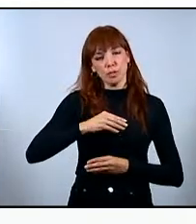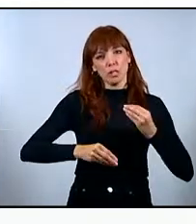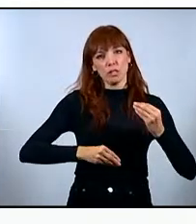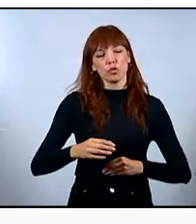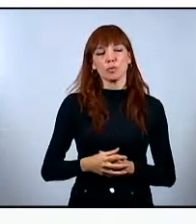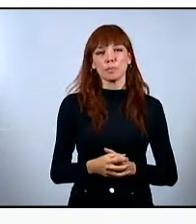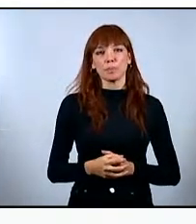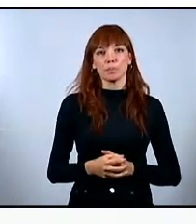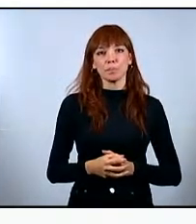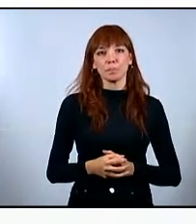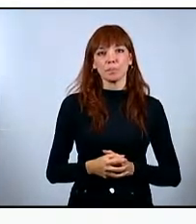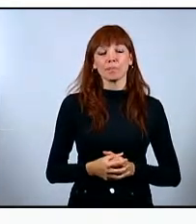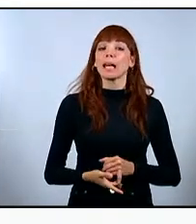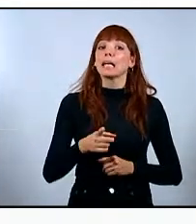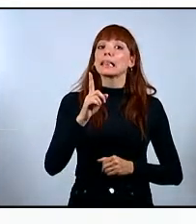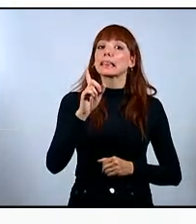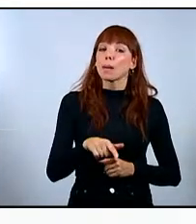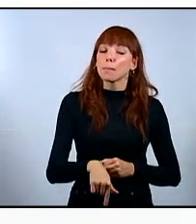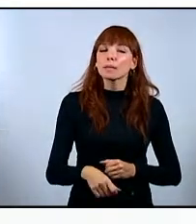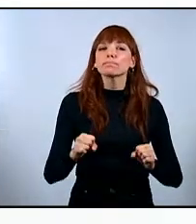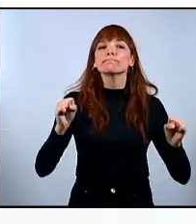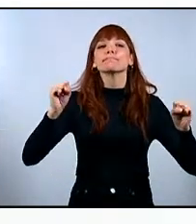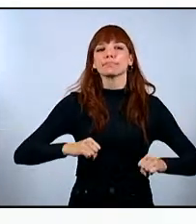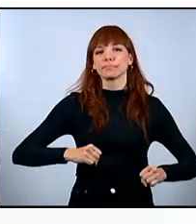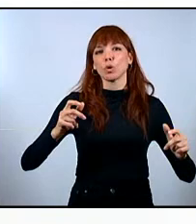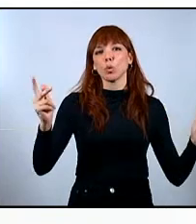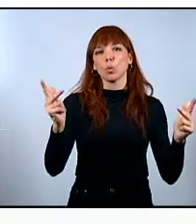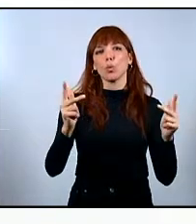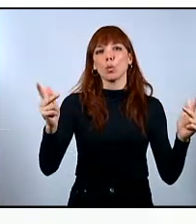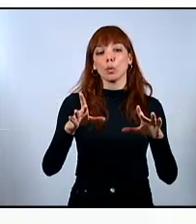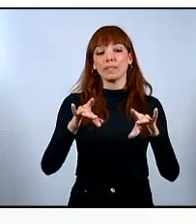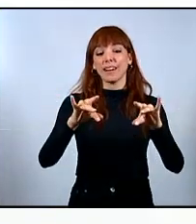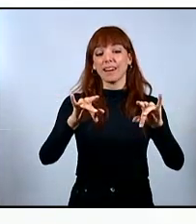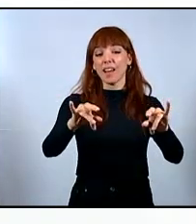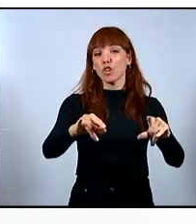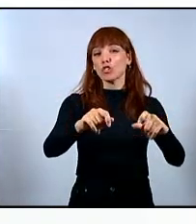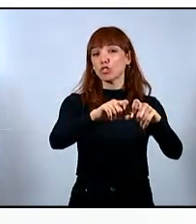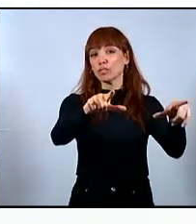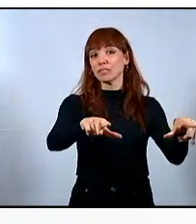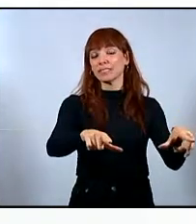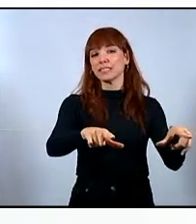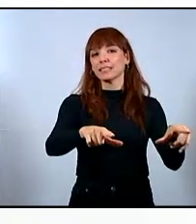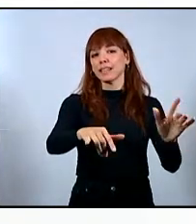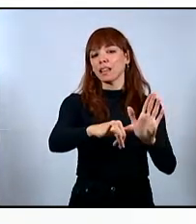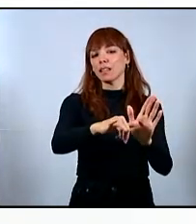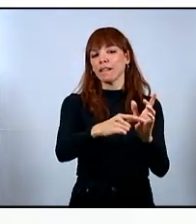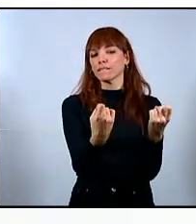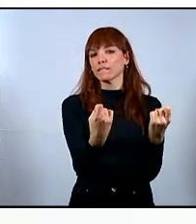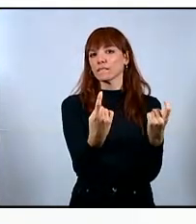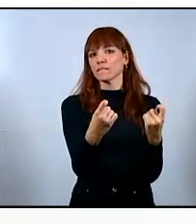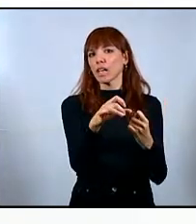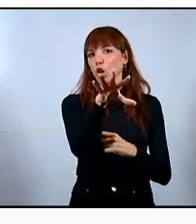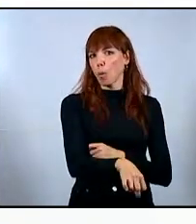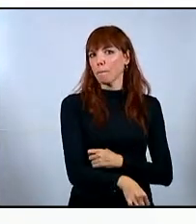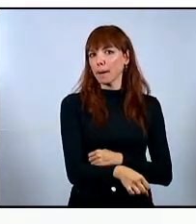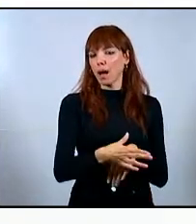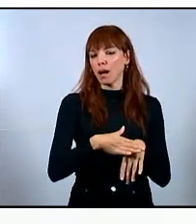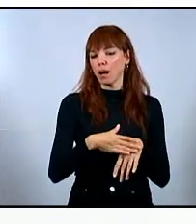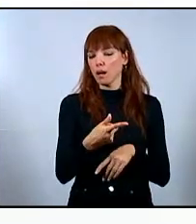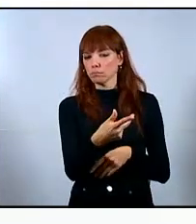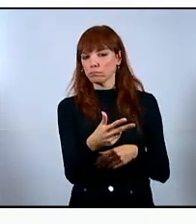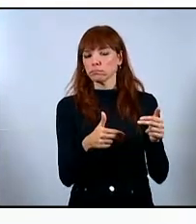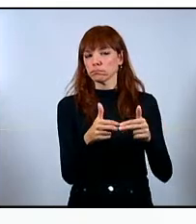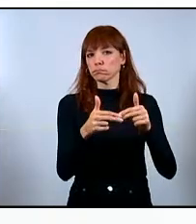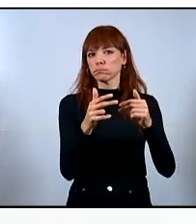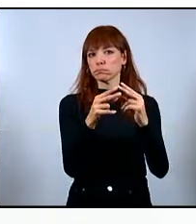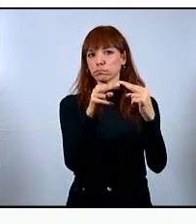Asimismo, se ha declarado la urgencia en la expropiación de los terrenos que son los necesarios para poder realizar las